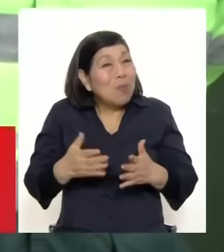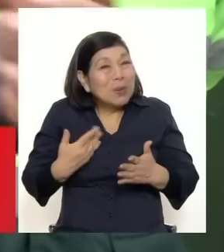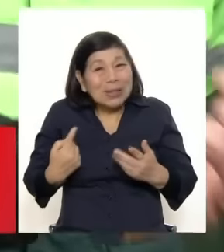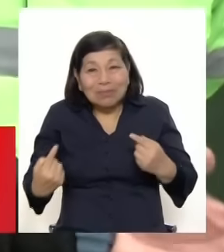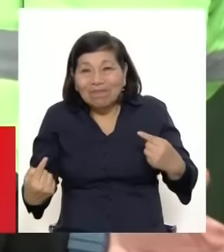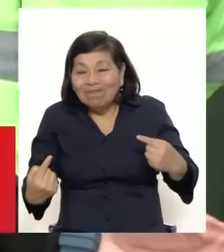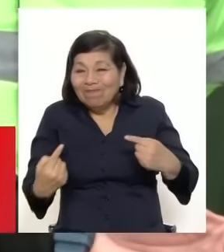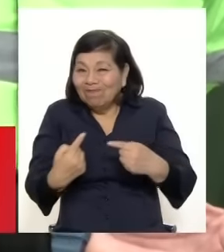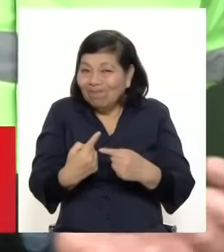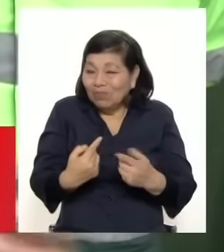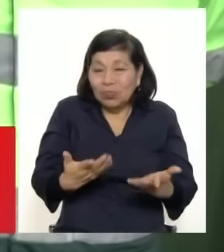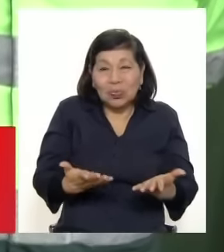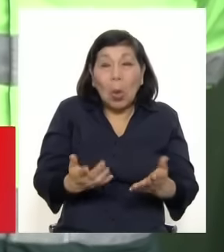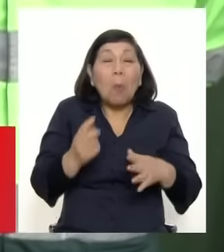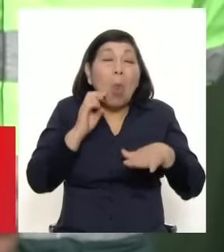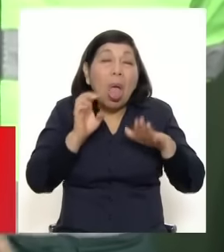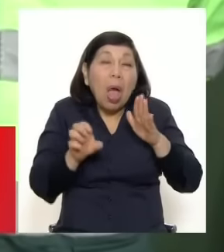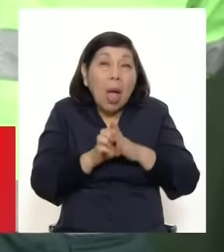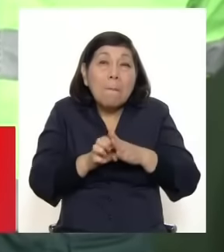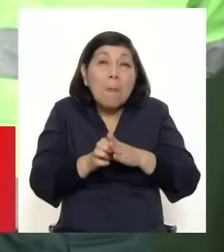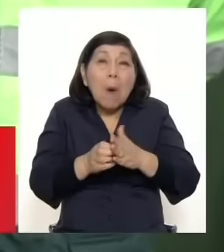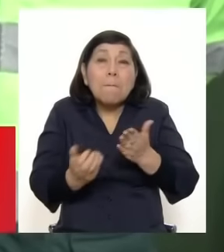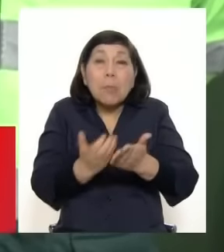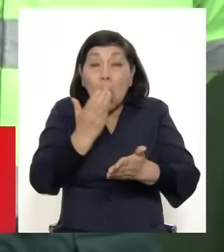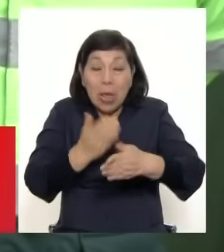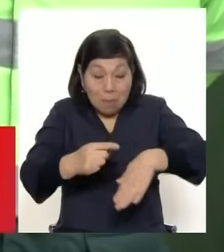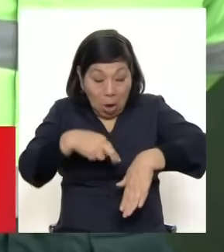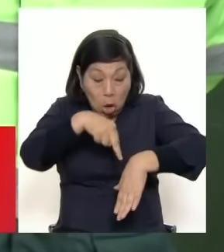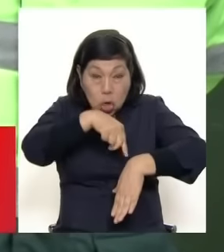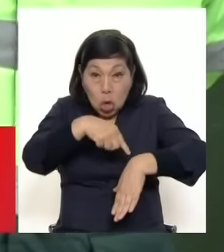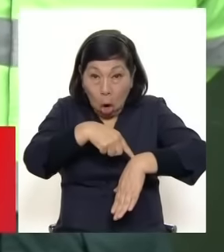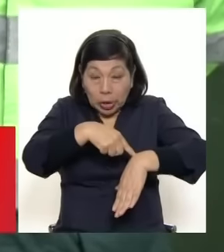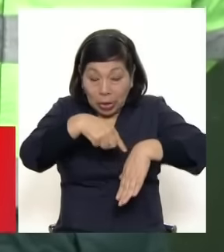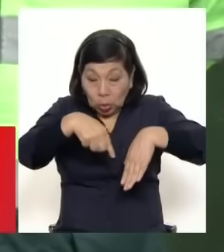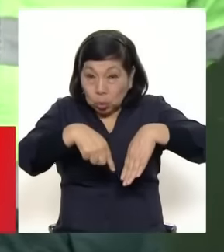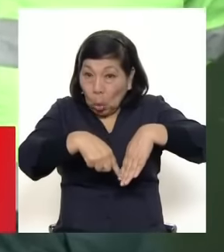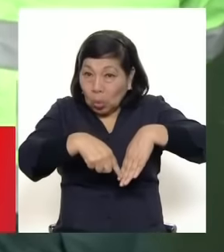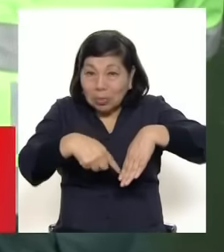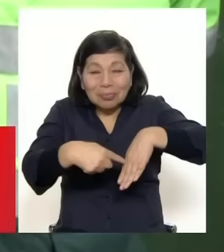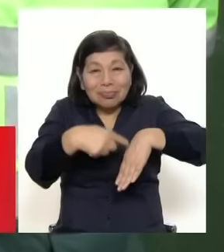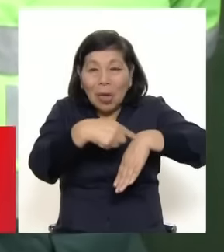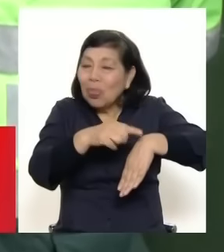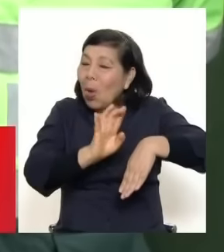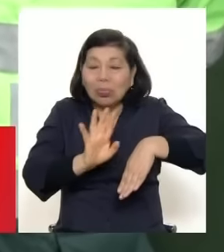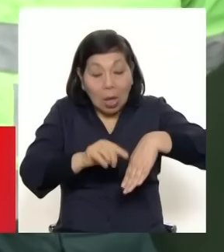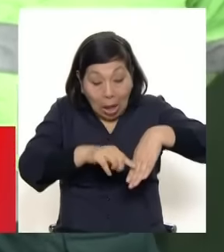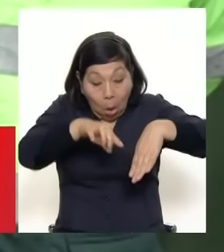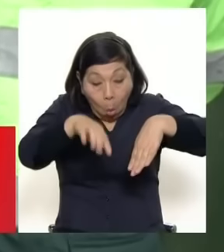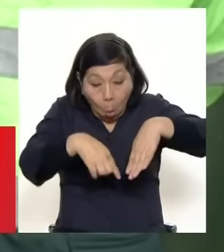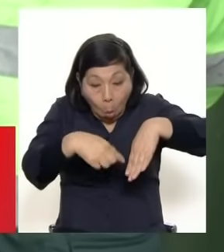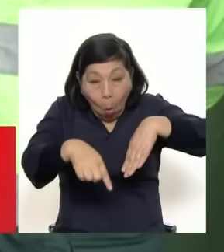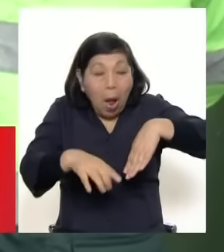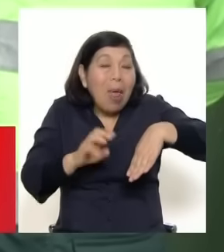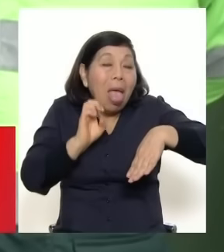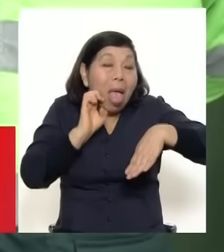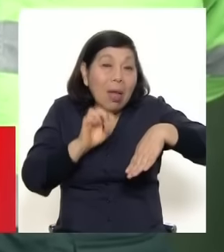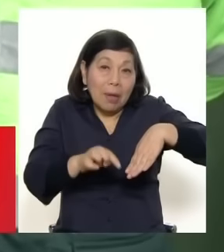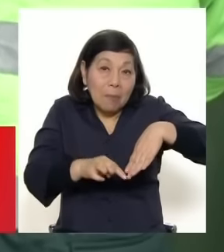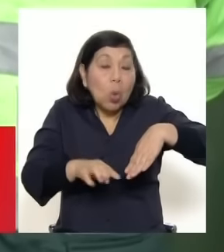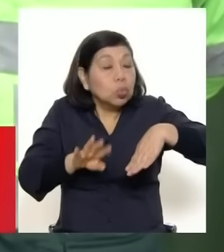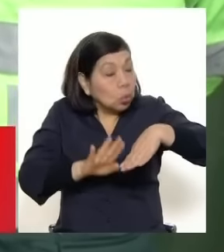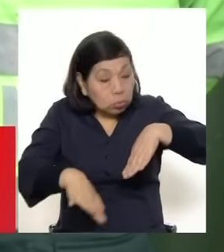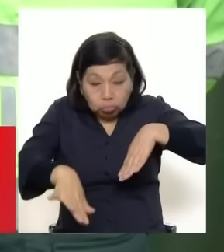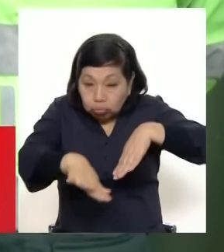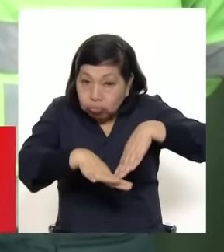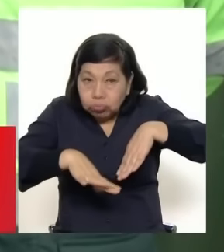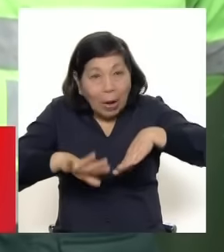ver situaciones suscitadas que guardan relación con la misma banda criminal del cono norte. Como un ejemplo. Bien,